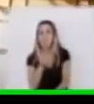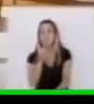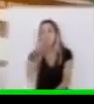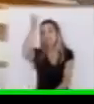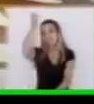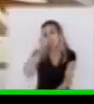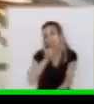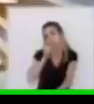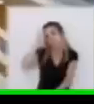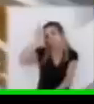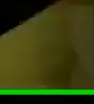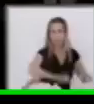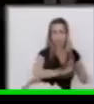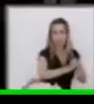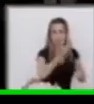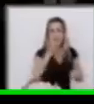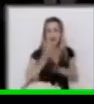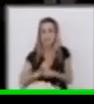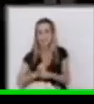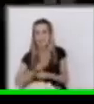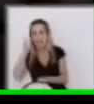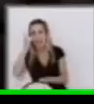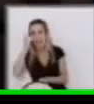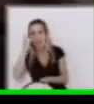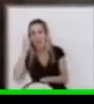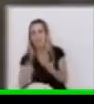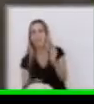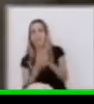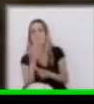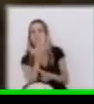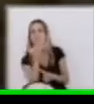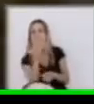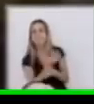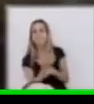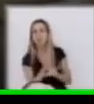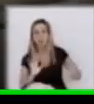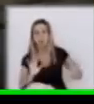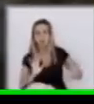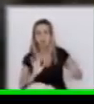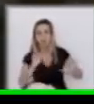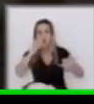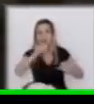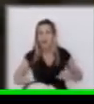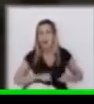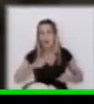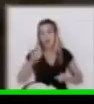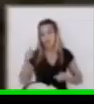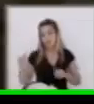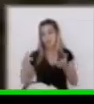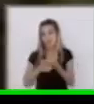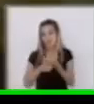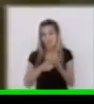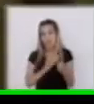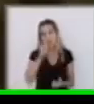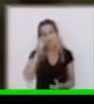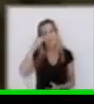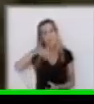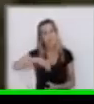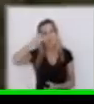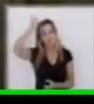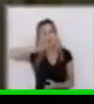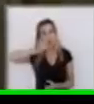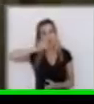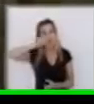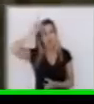esto está fuera de todo contexto. Yo estoy en este momento muy indignada, pero muy indignada, por todo lo que se está diciendo,